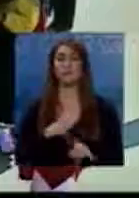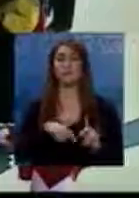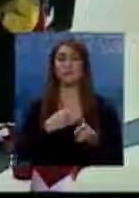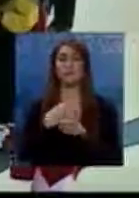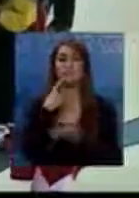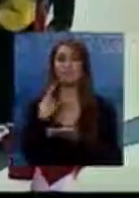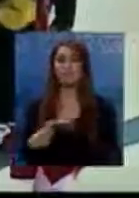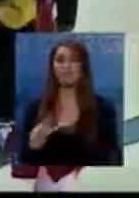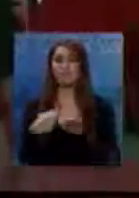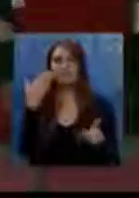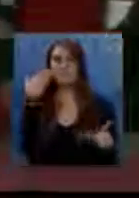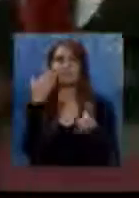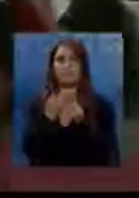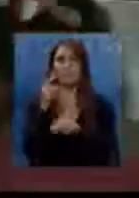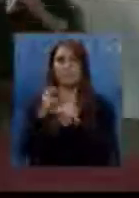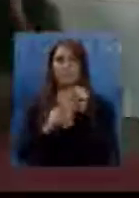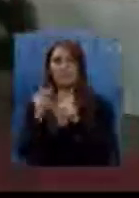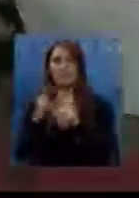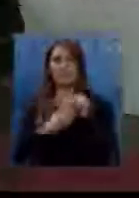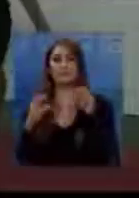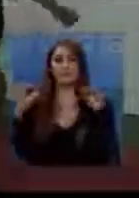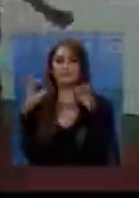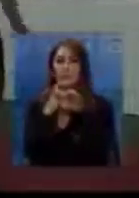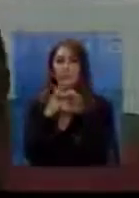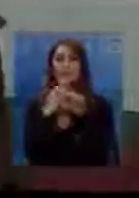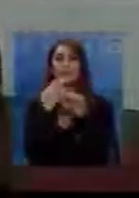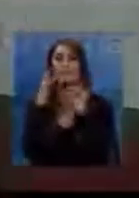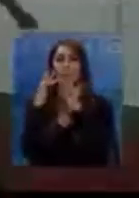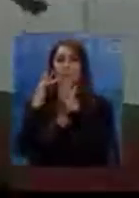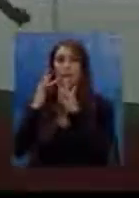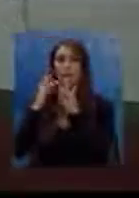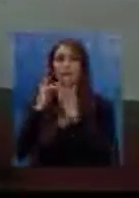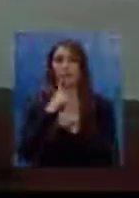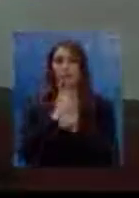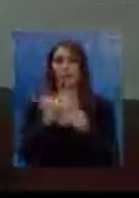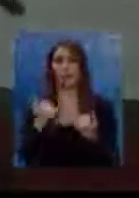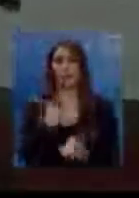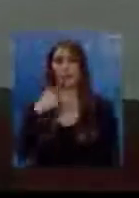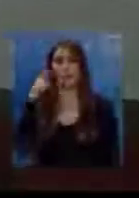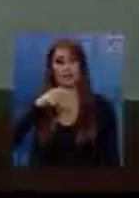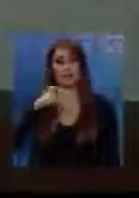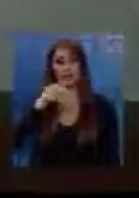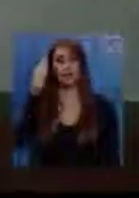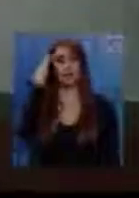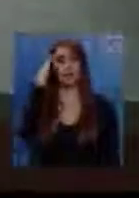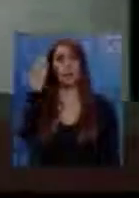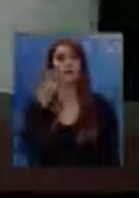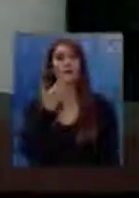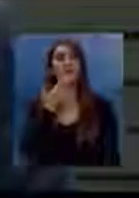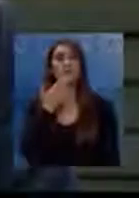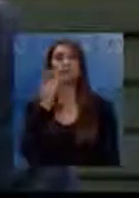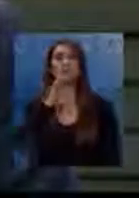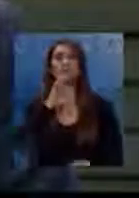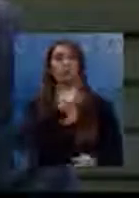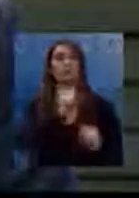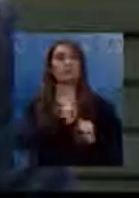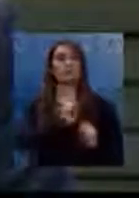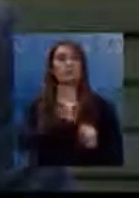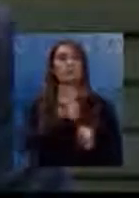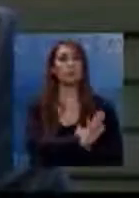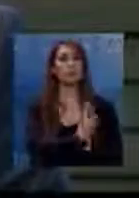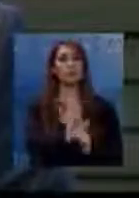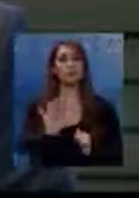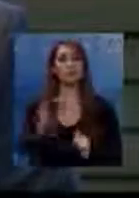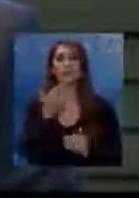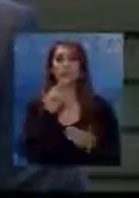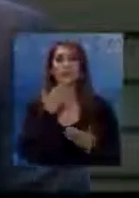financiamiento con énfasis en infraestructura y conectividad, pero para eso pidió resolver contradicciones propias de la región. Mientras América Latina y